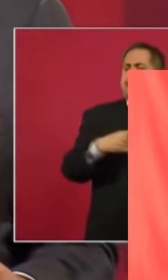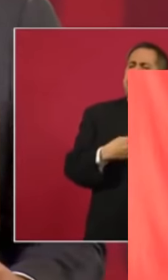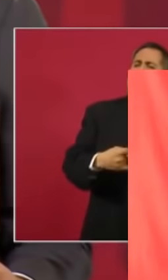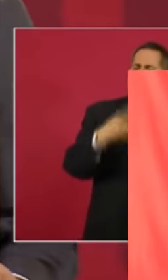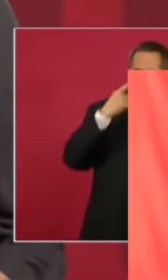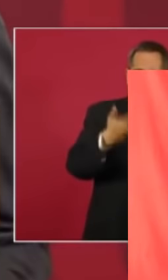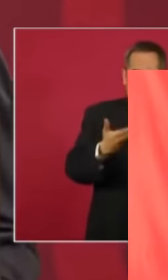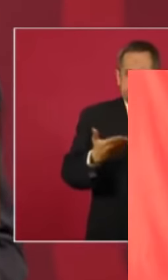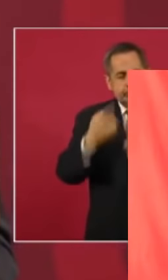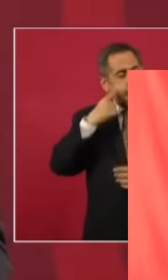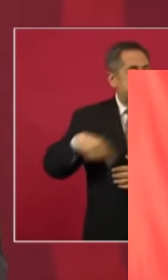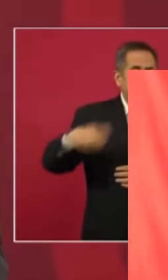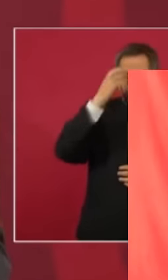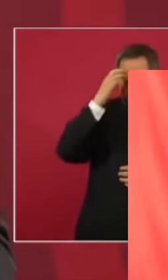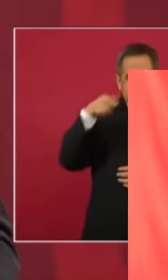la vida pública,